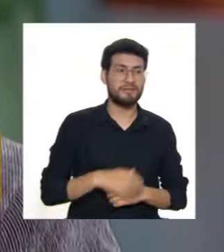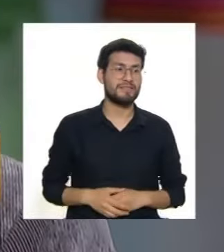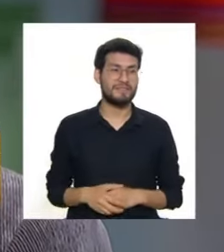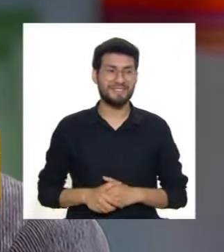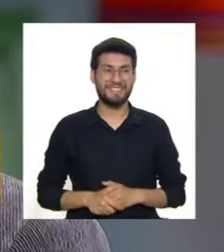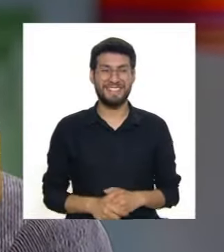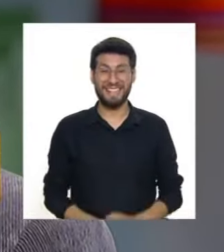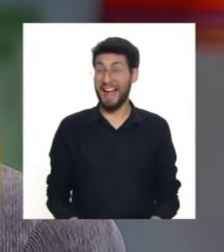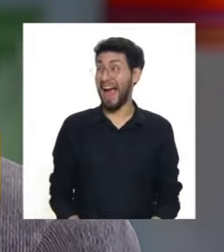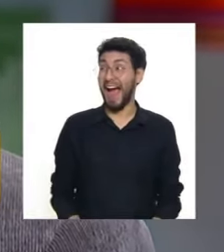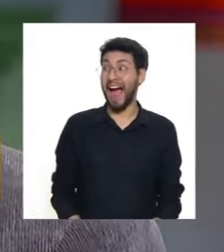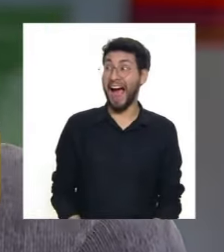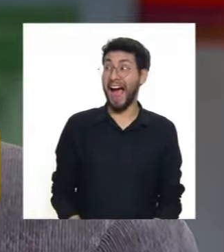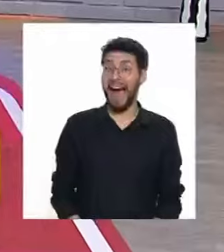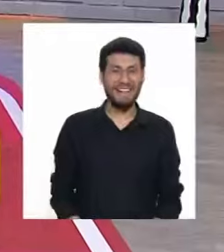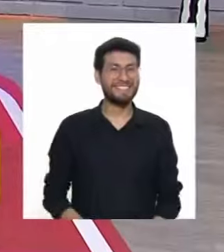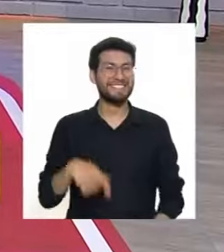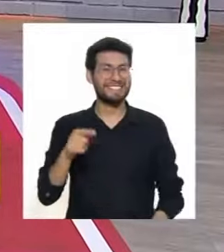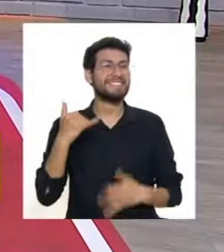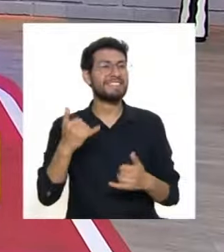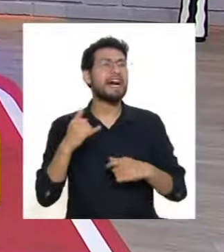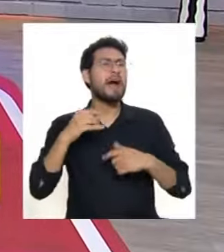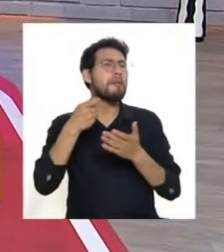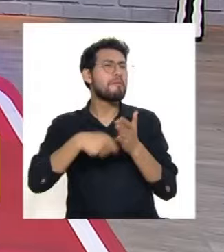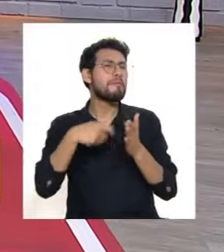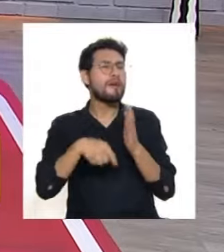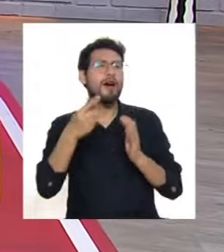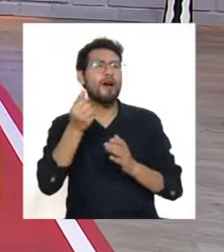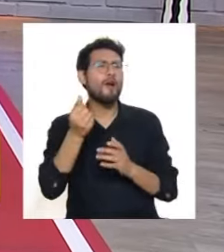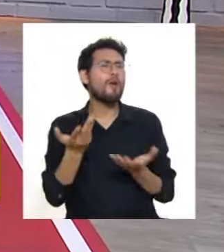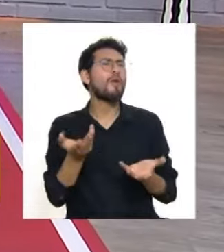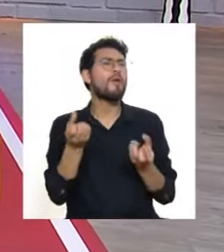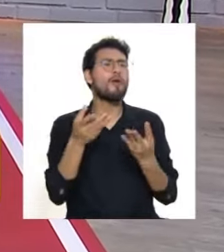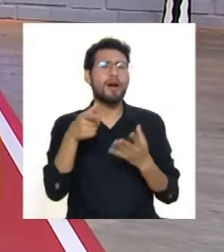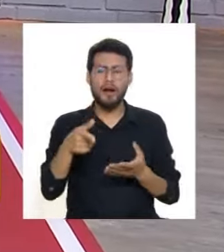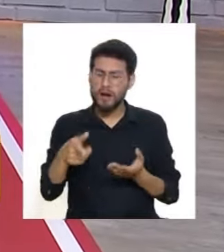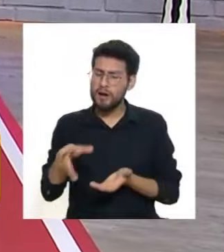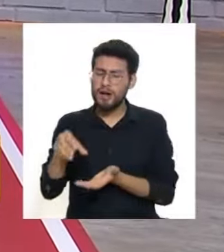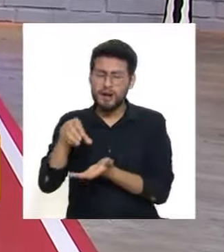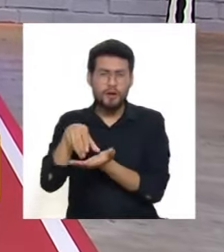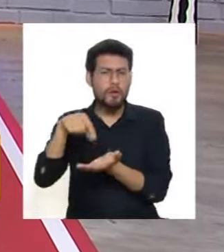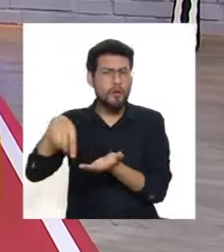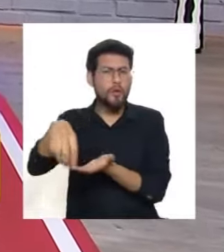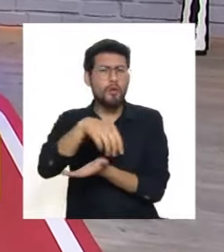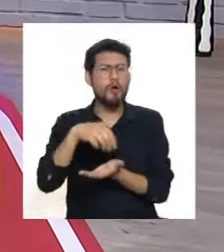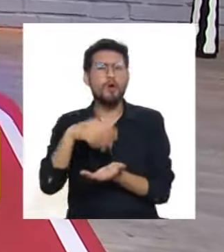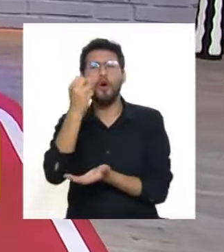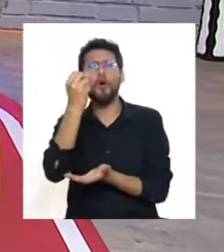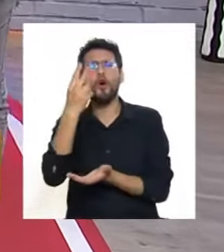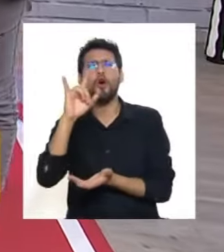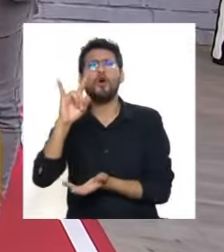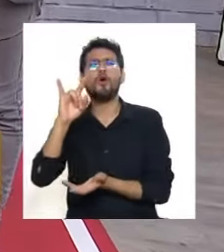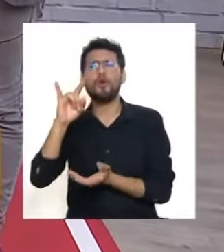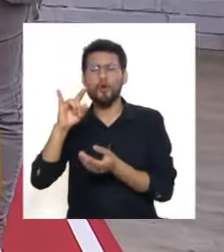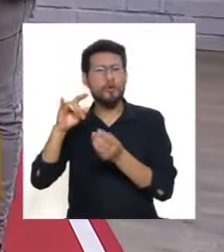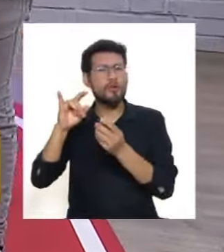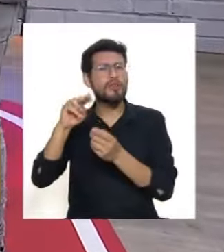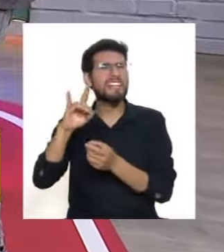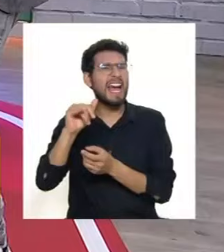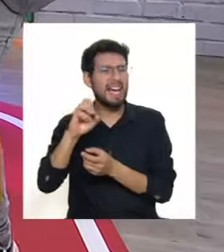por ejemplo, los precios aprox de un paquete de tartaletas de manzana de 12 unidades, por